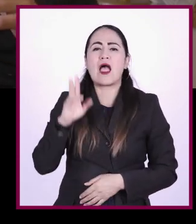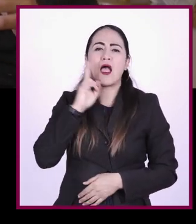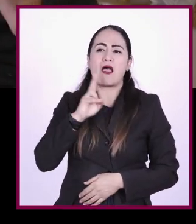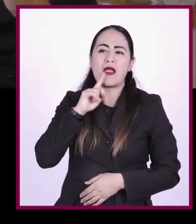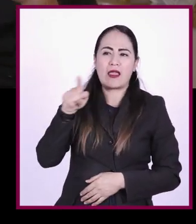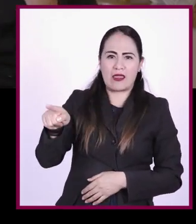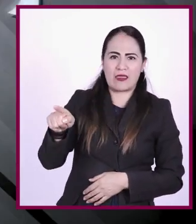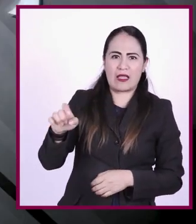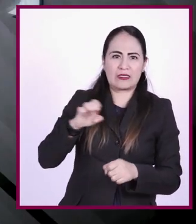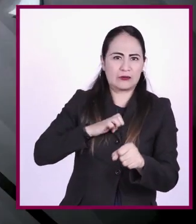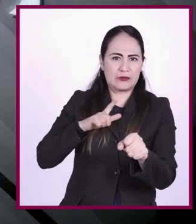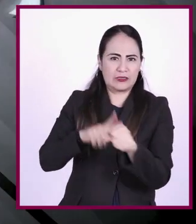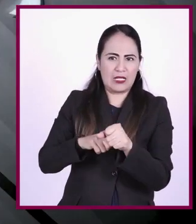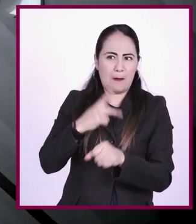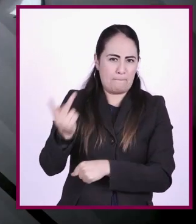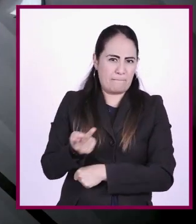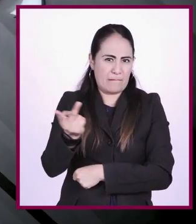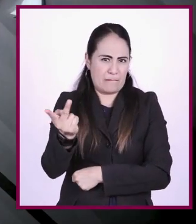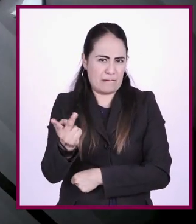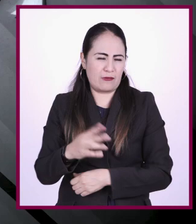Preguntémosle a nuestra especialista.